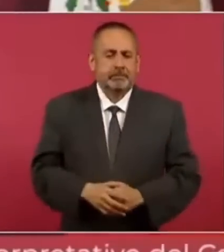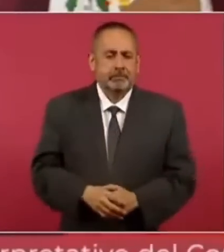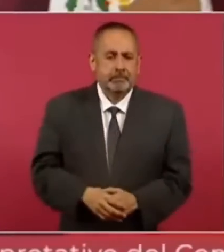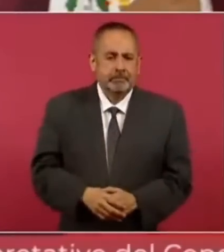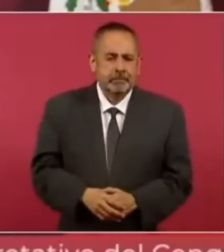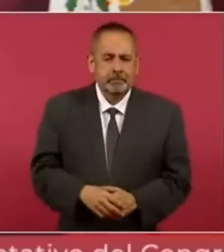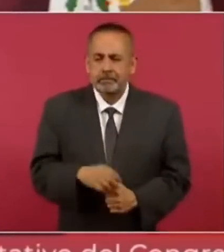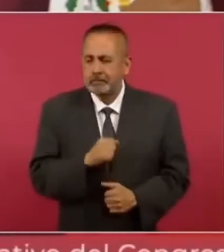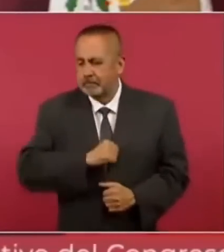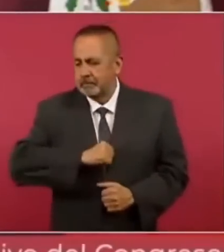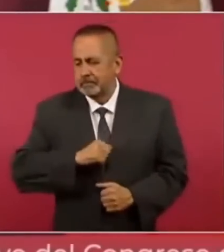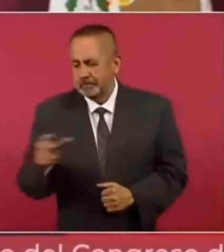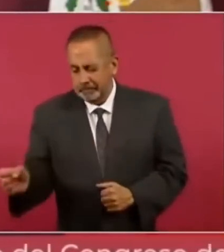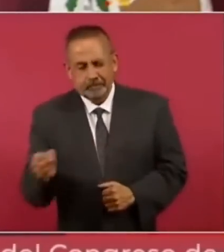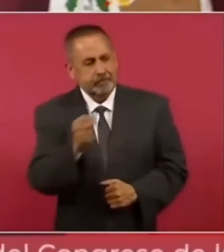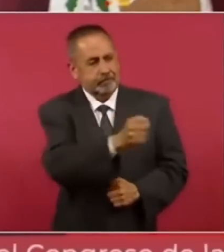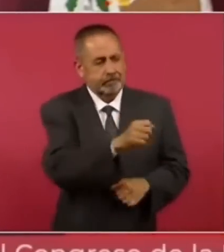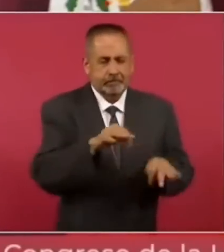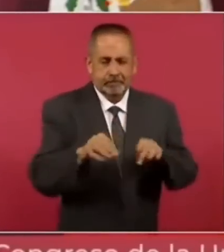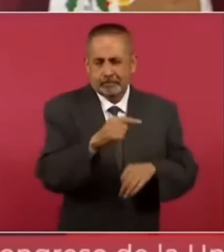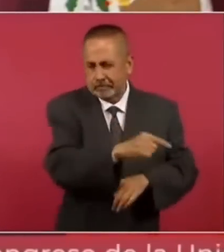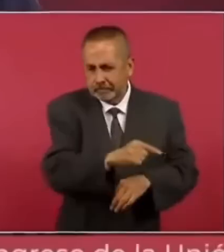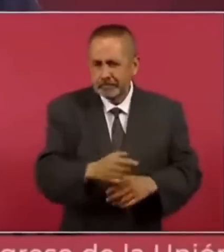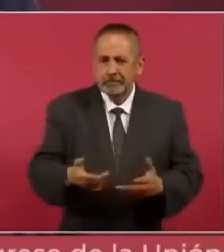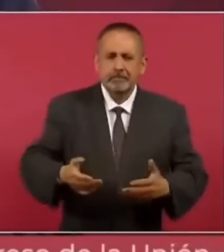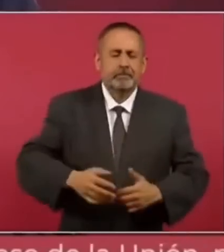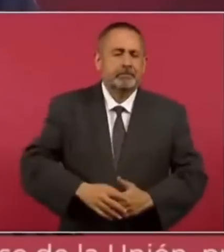de influyentes.